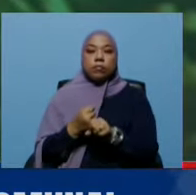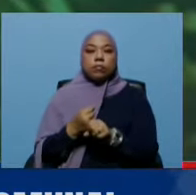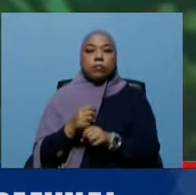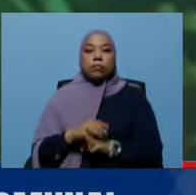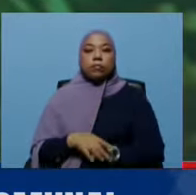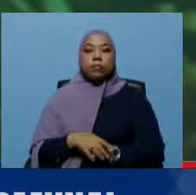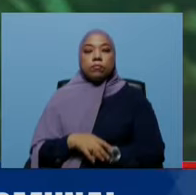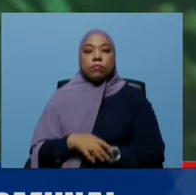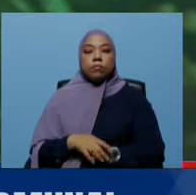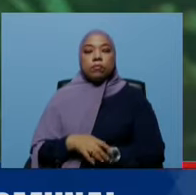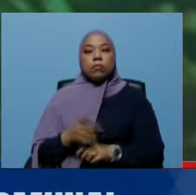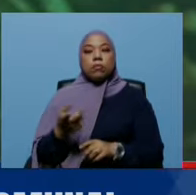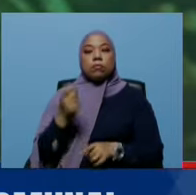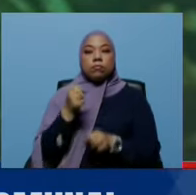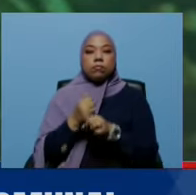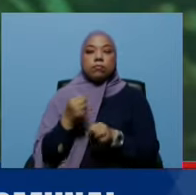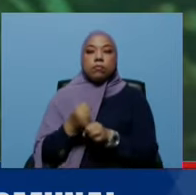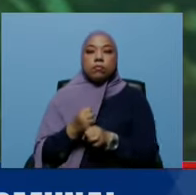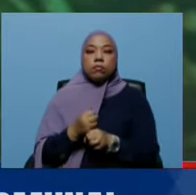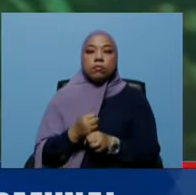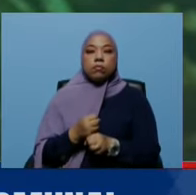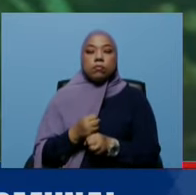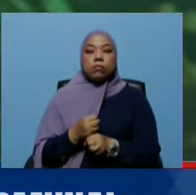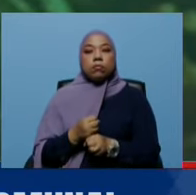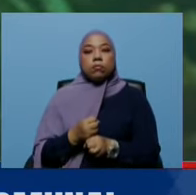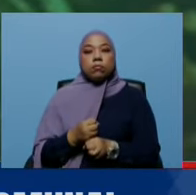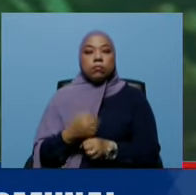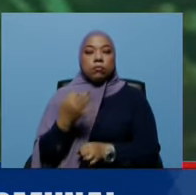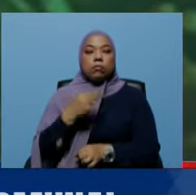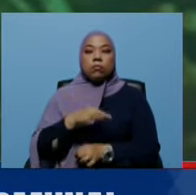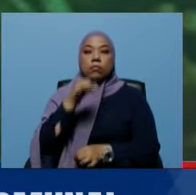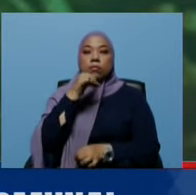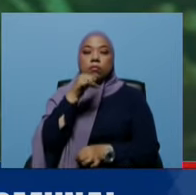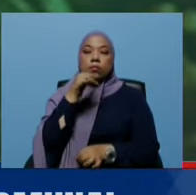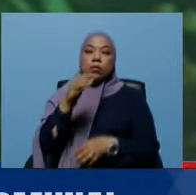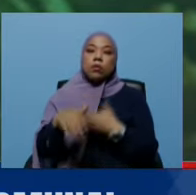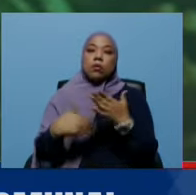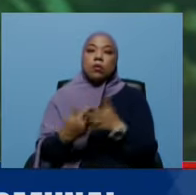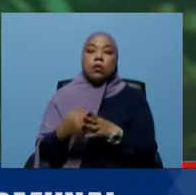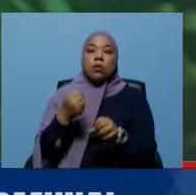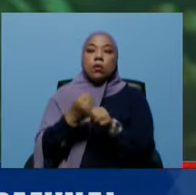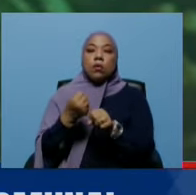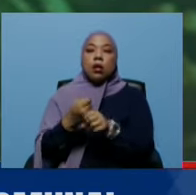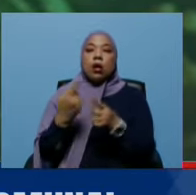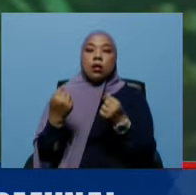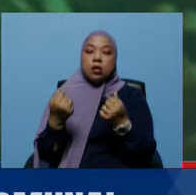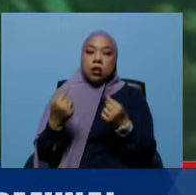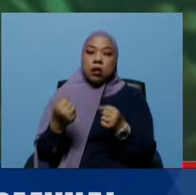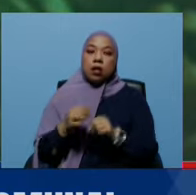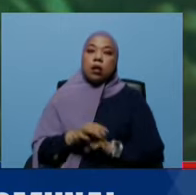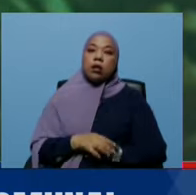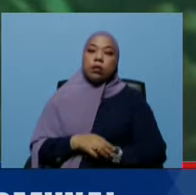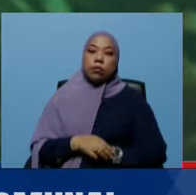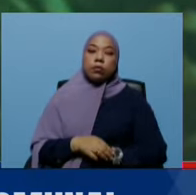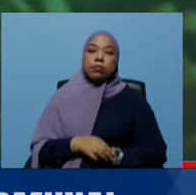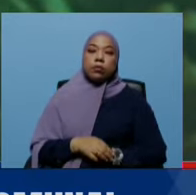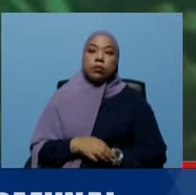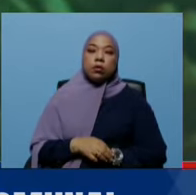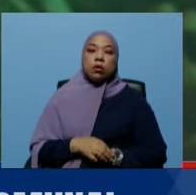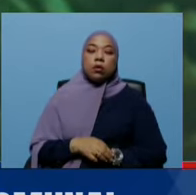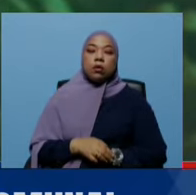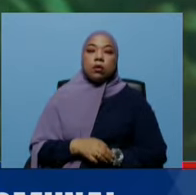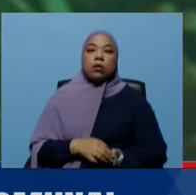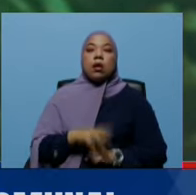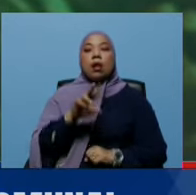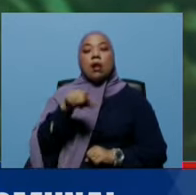complejo siderúrgico en Antímano, y voy a insistir en ese tema, Delcy, en el gabinete económico. Vamos a hacer una buena reunión